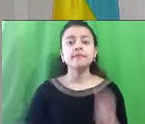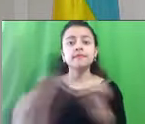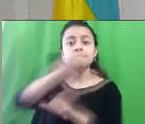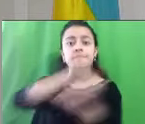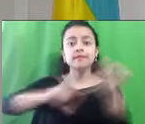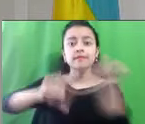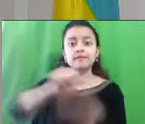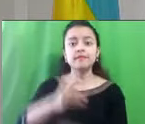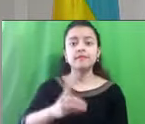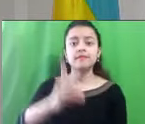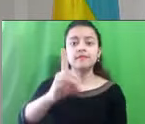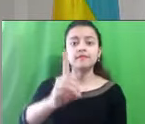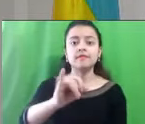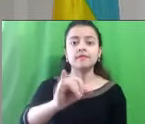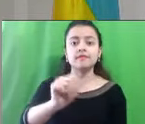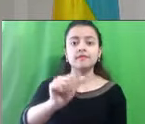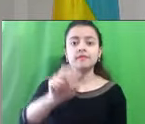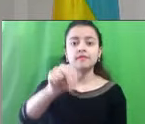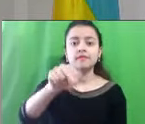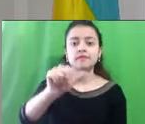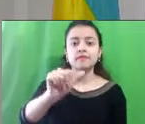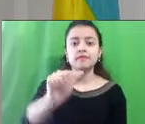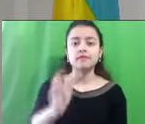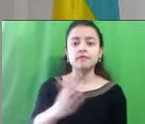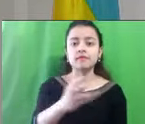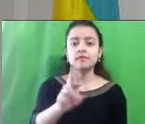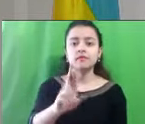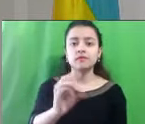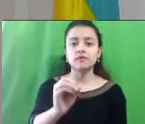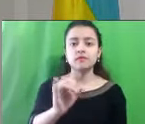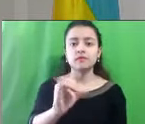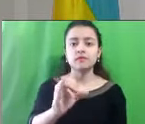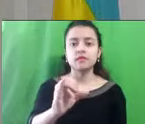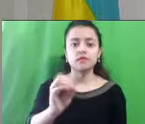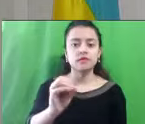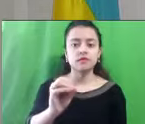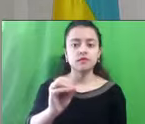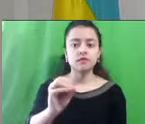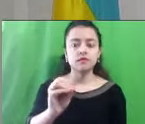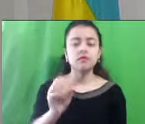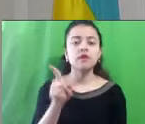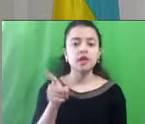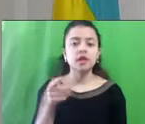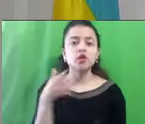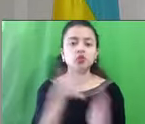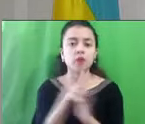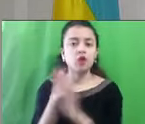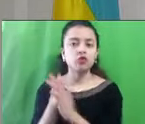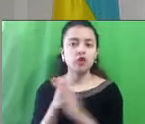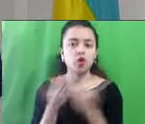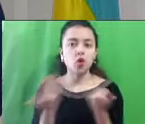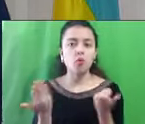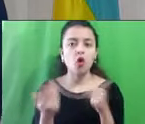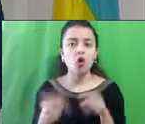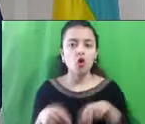acompañar con estos temas importantes de la Dirección de Sistema y Seguridad en el Trabajo. Bienvenida.